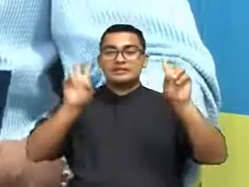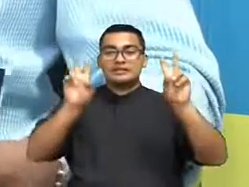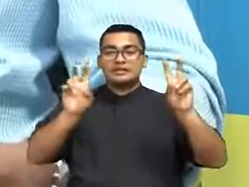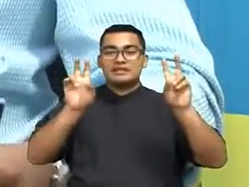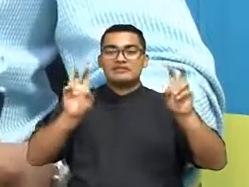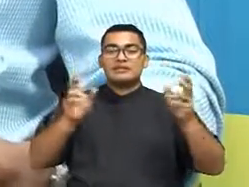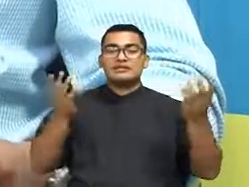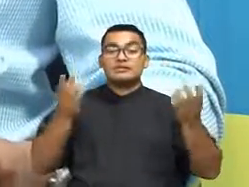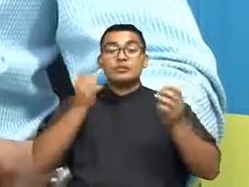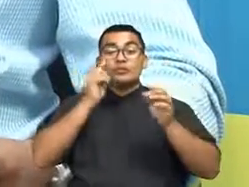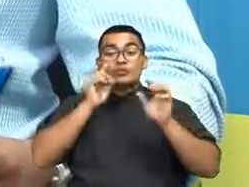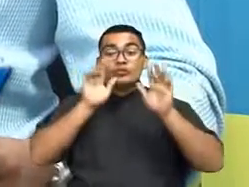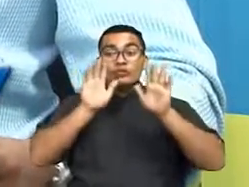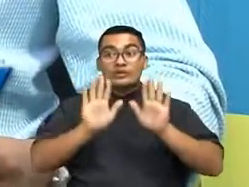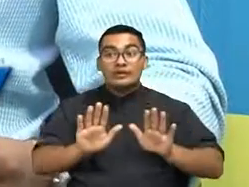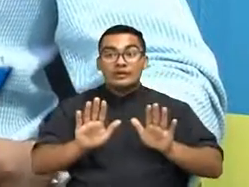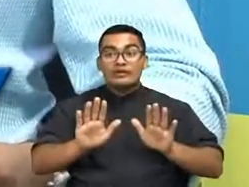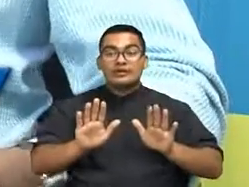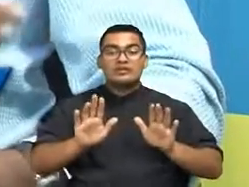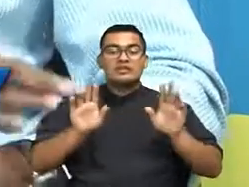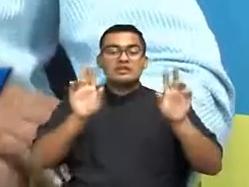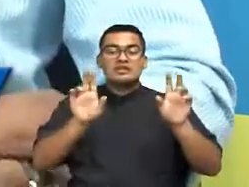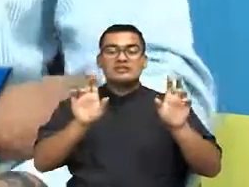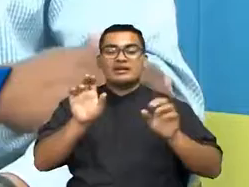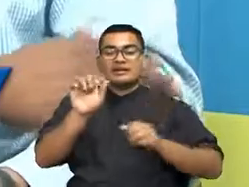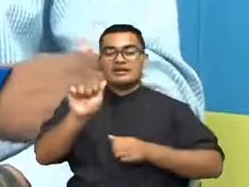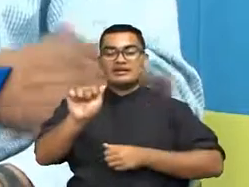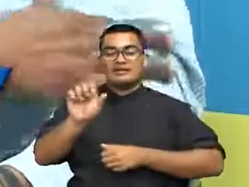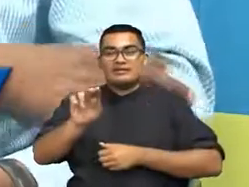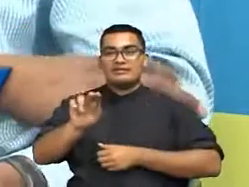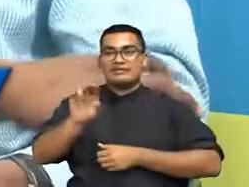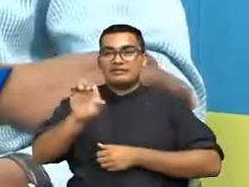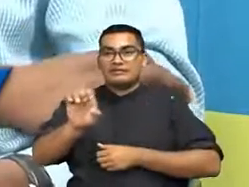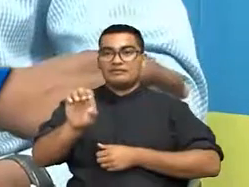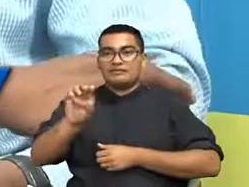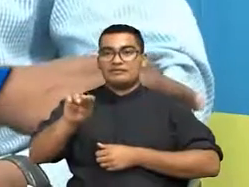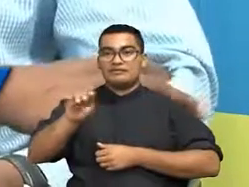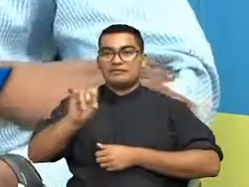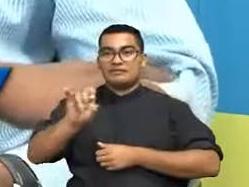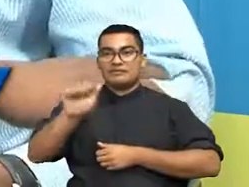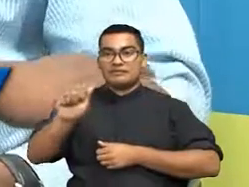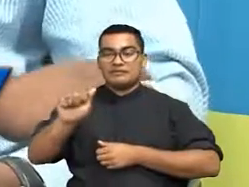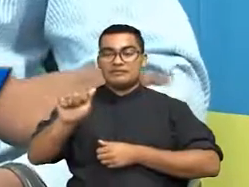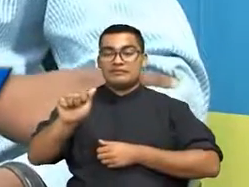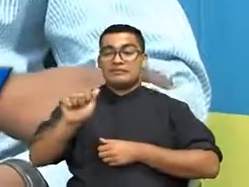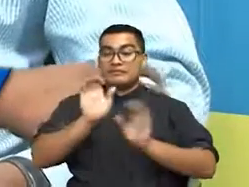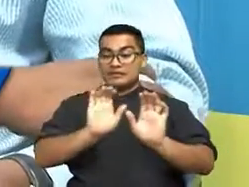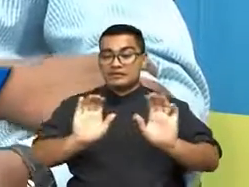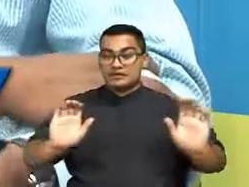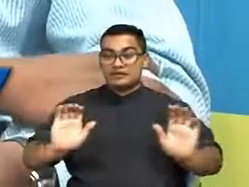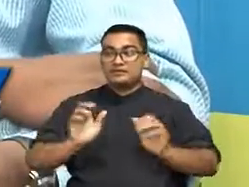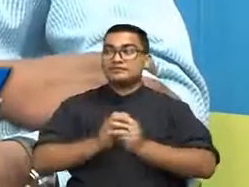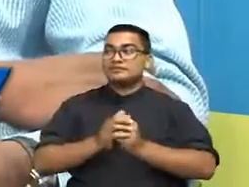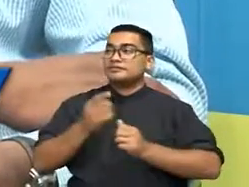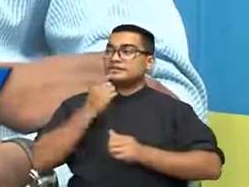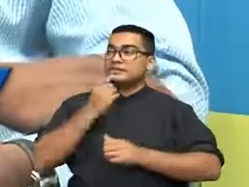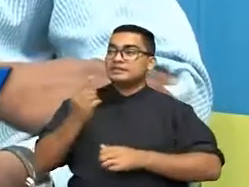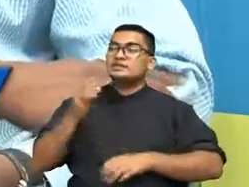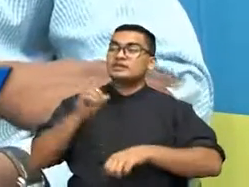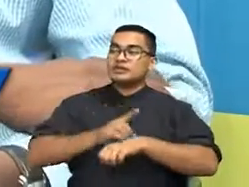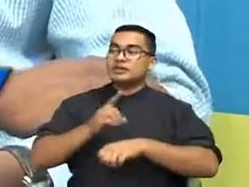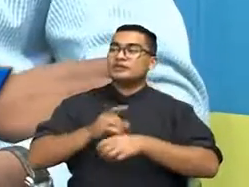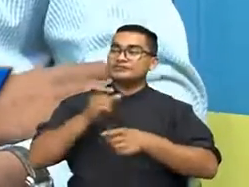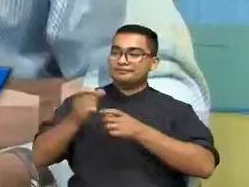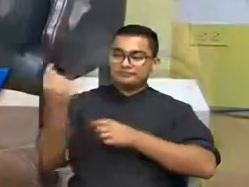prevención de la anemia en la niñez. Para ello tenemos como invitado al doctor Gerald Vázquez, quien es pediatra del Hospital